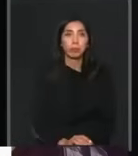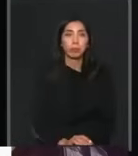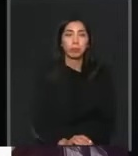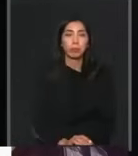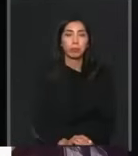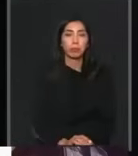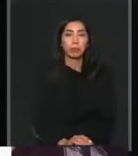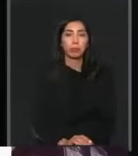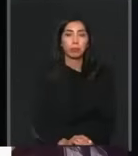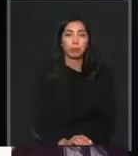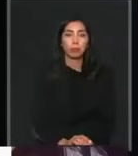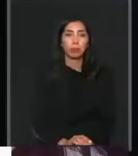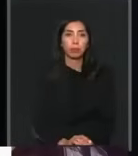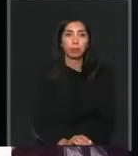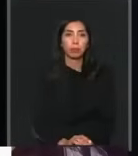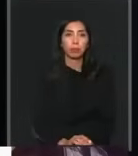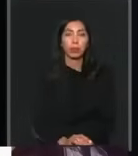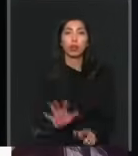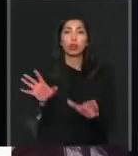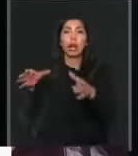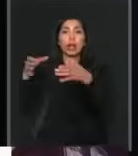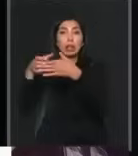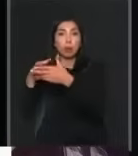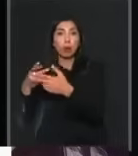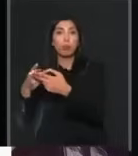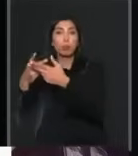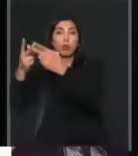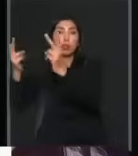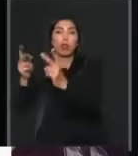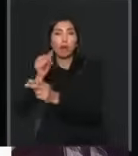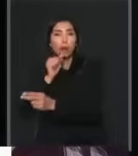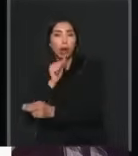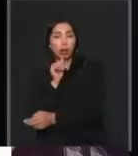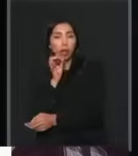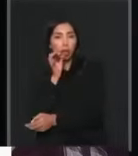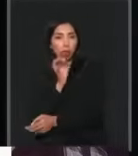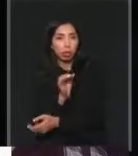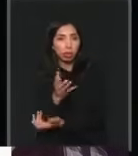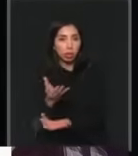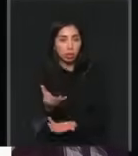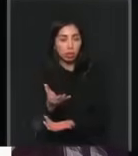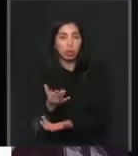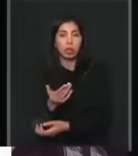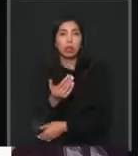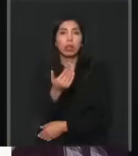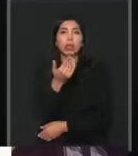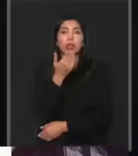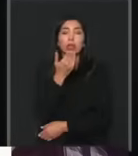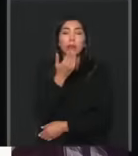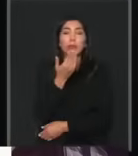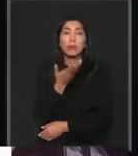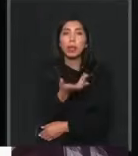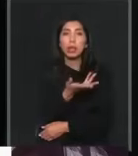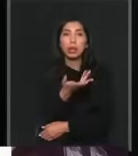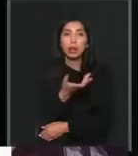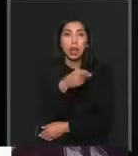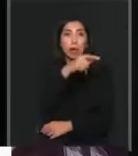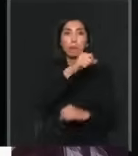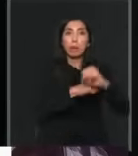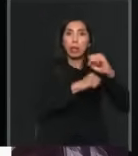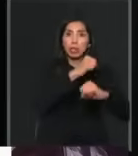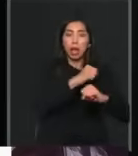parte de los organismos públicos y también un atrevimiento, por decirlo de alguna forma, de esta empresa de